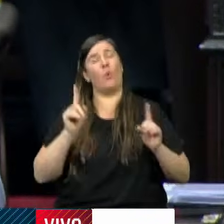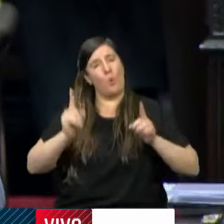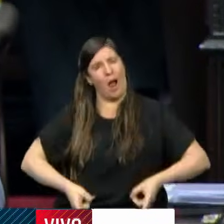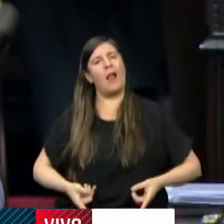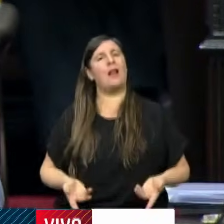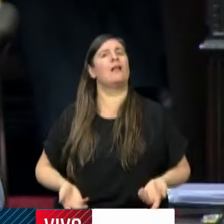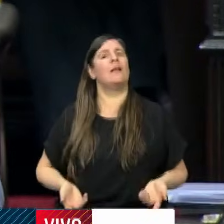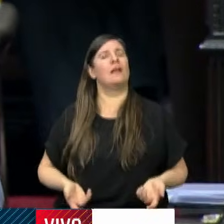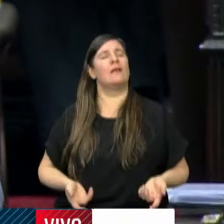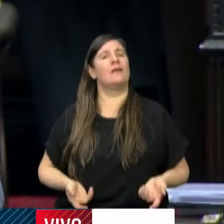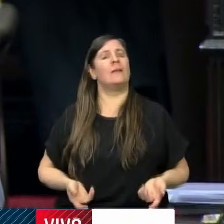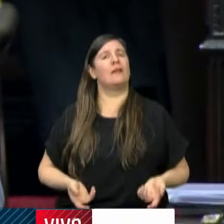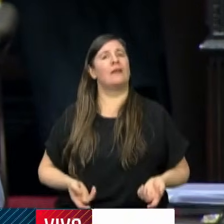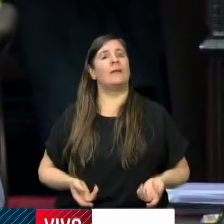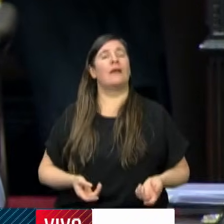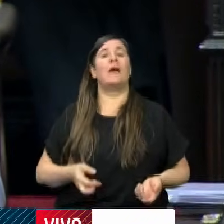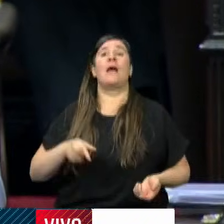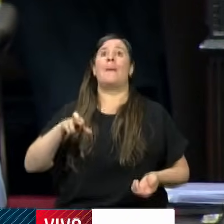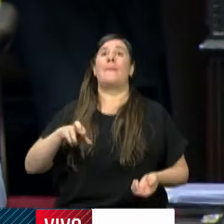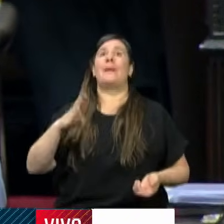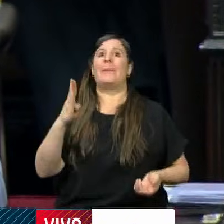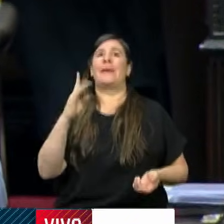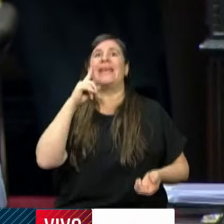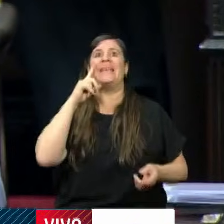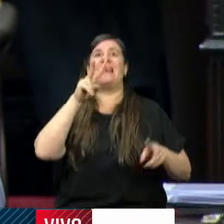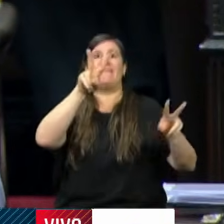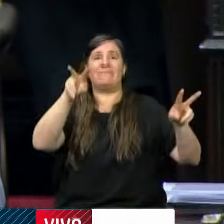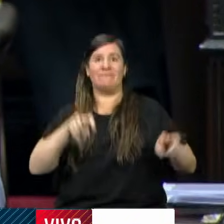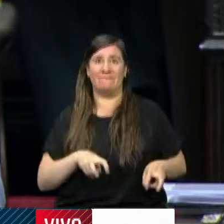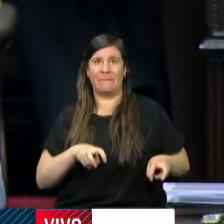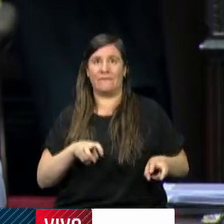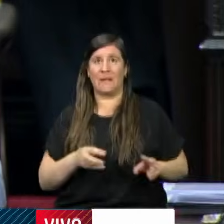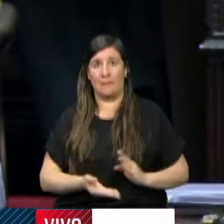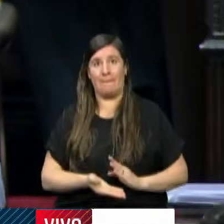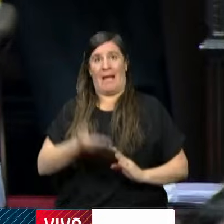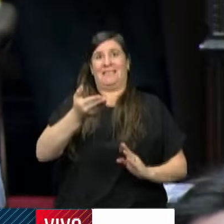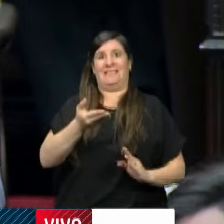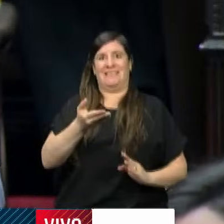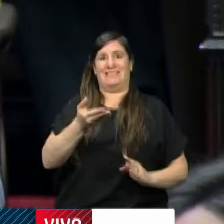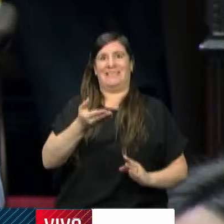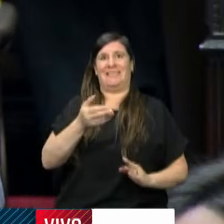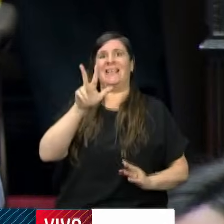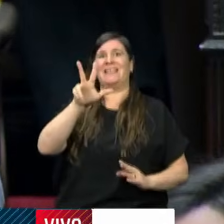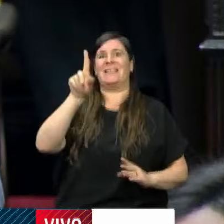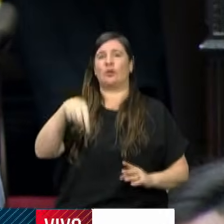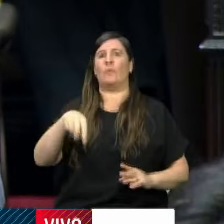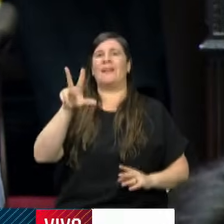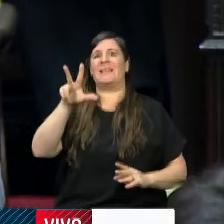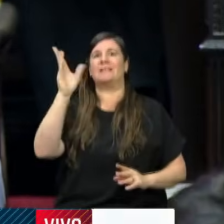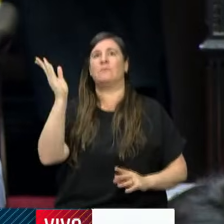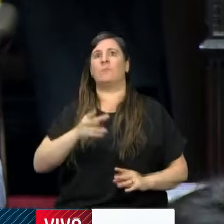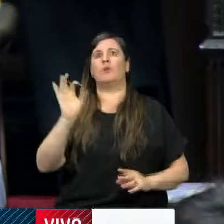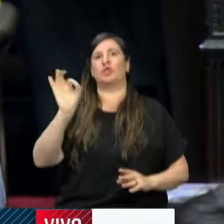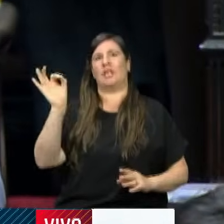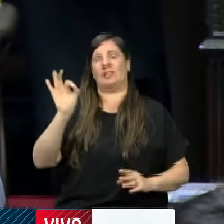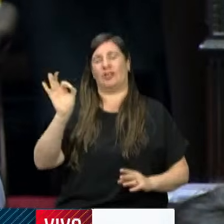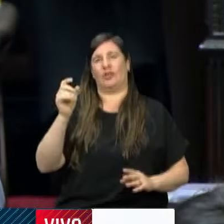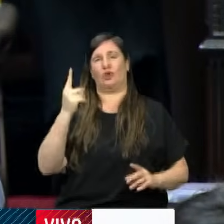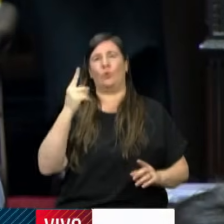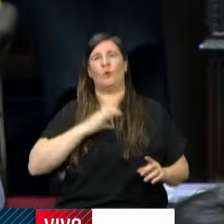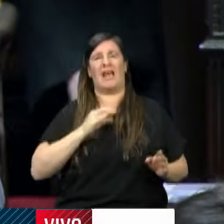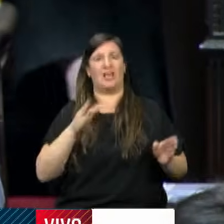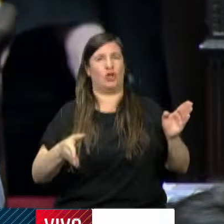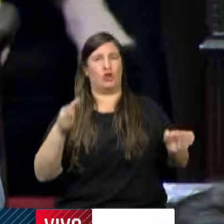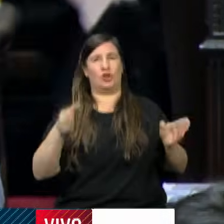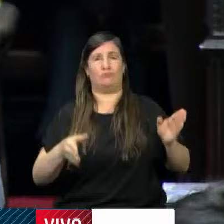Ni hablar del crecimiento del PBI, que ahora tenemos el dato que es del 3,3% de crecimiento interanual. Creció el